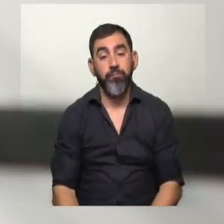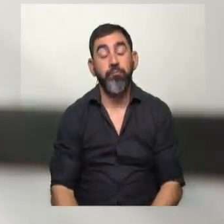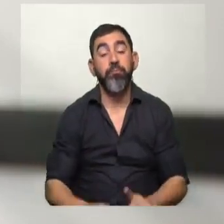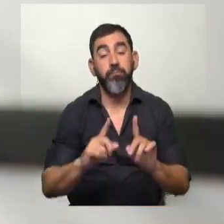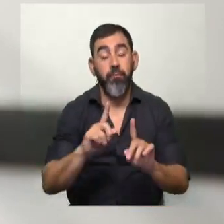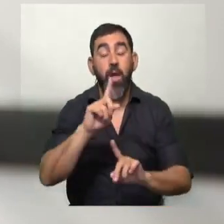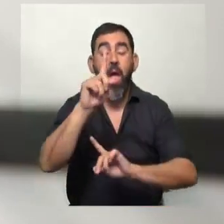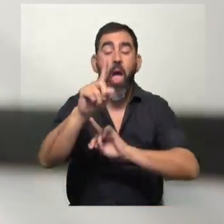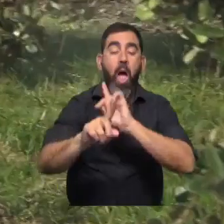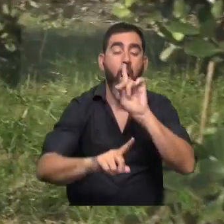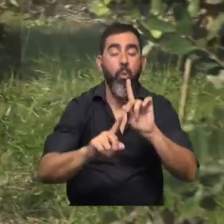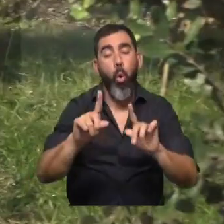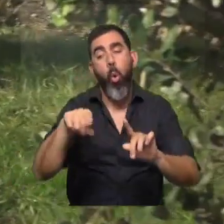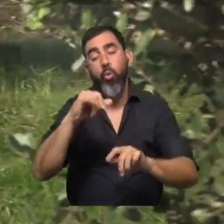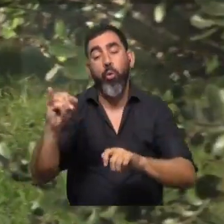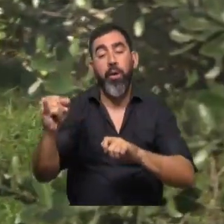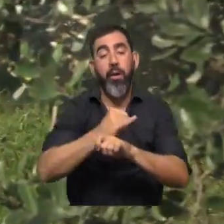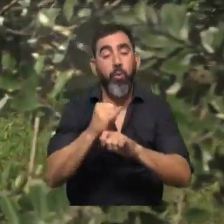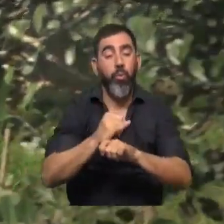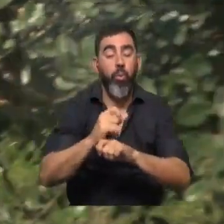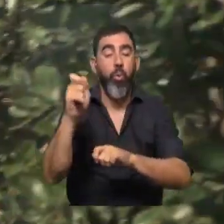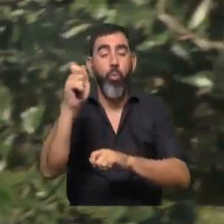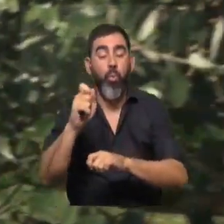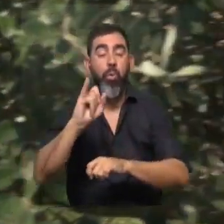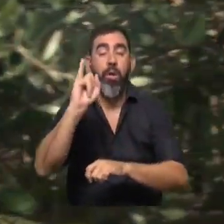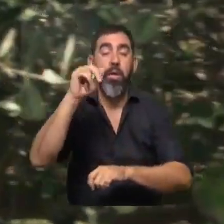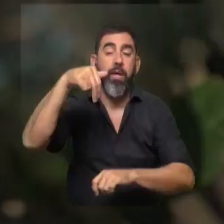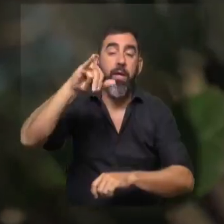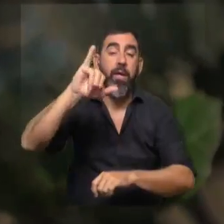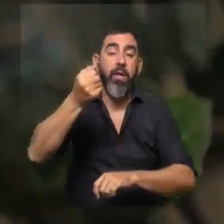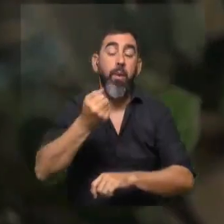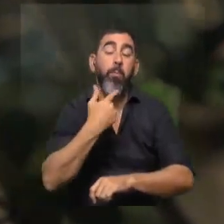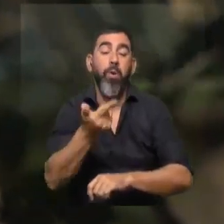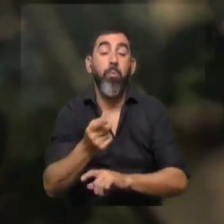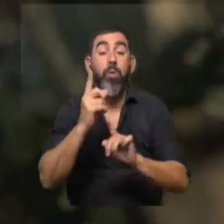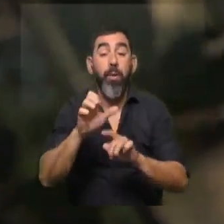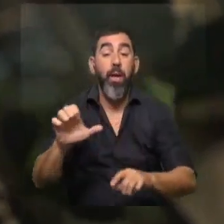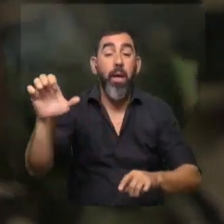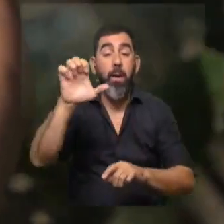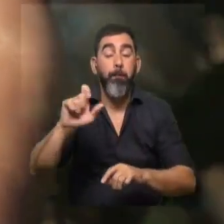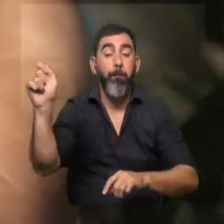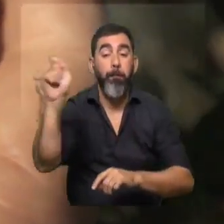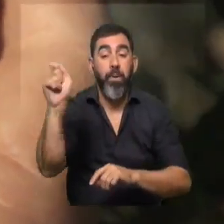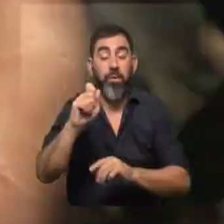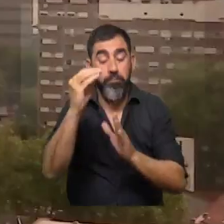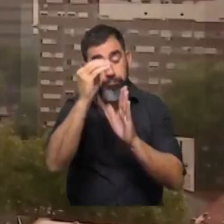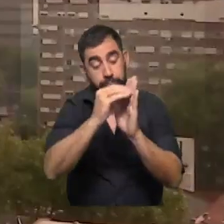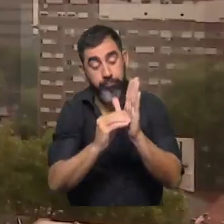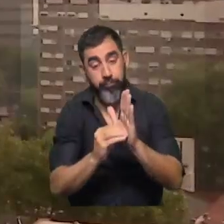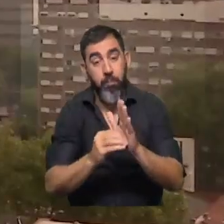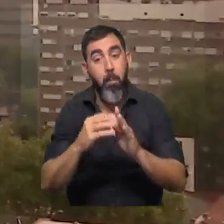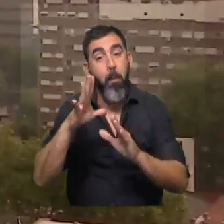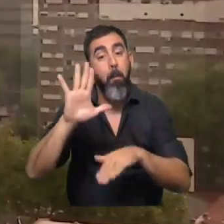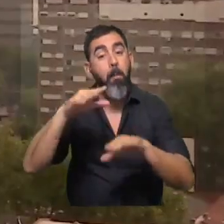emergencia de otros institutos públicos como el INIA y demás, aparecen las empresas públicas con registros de patentes, sobre todo